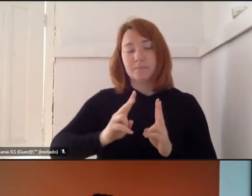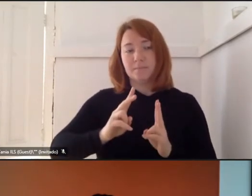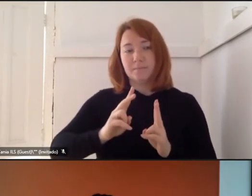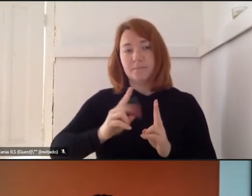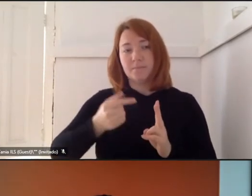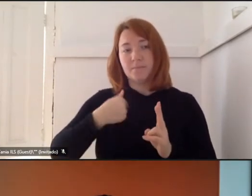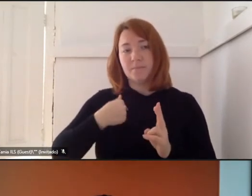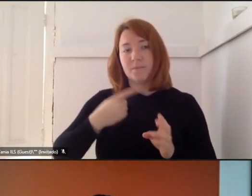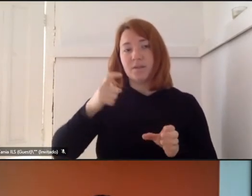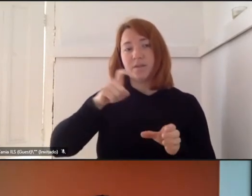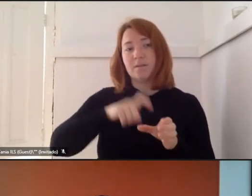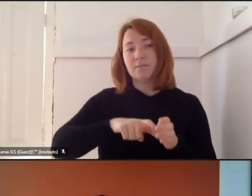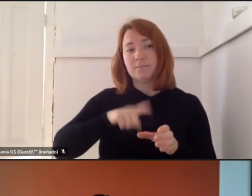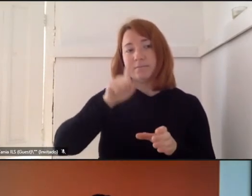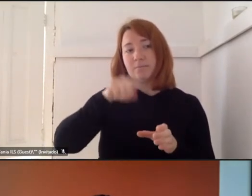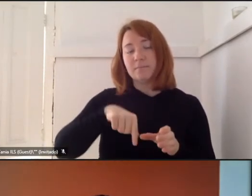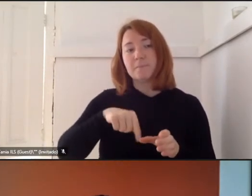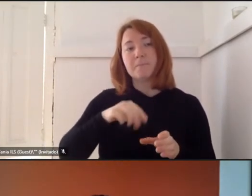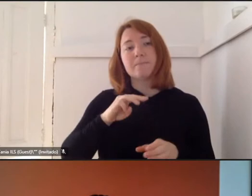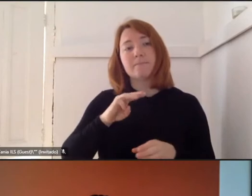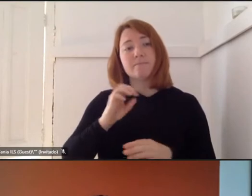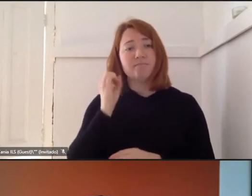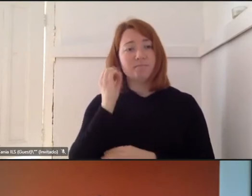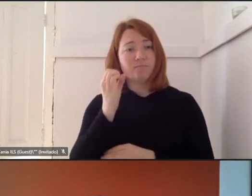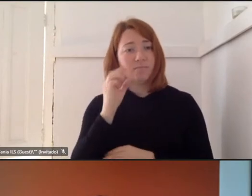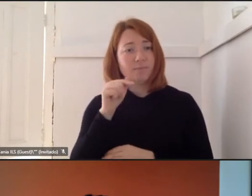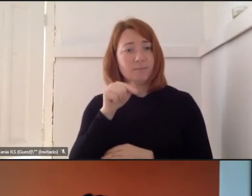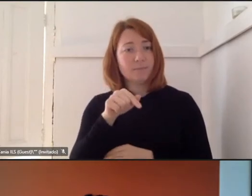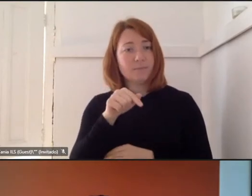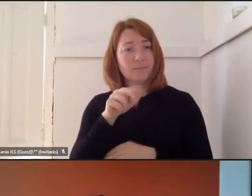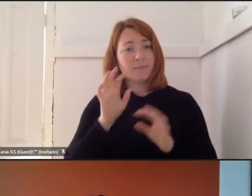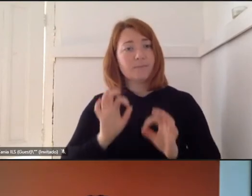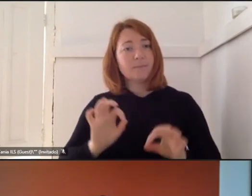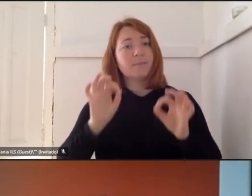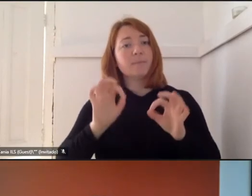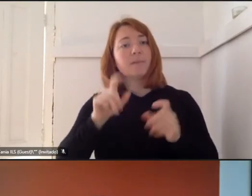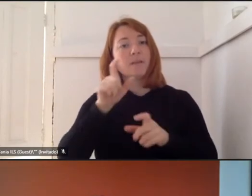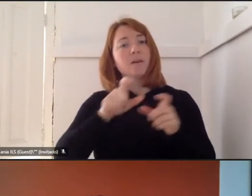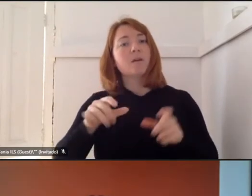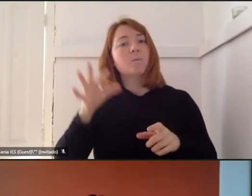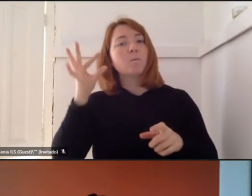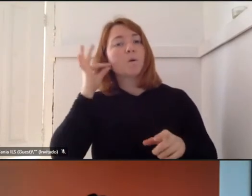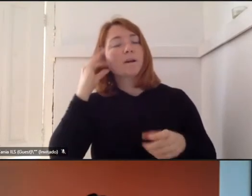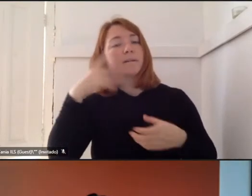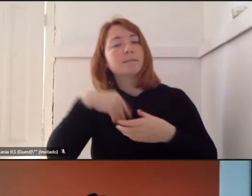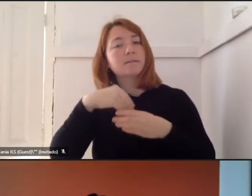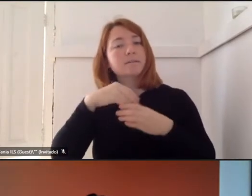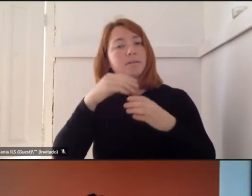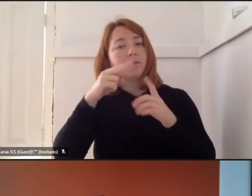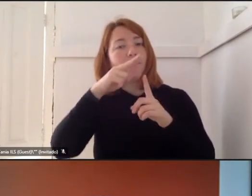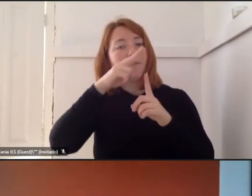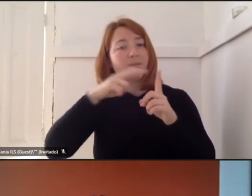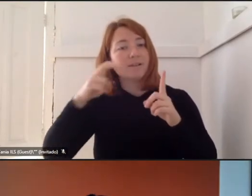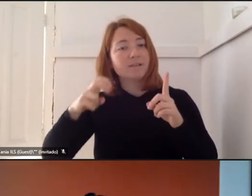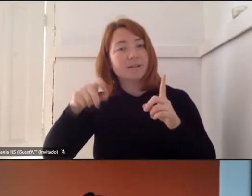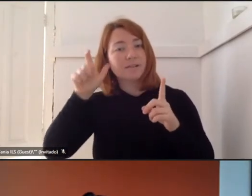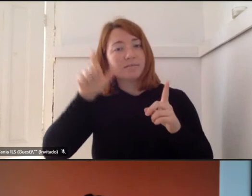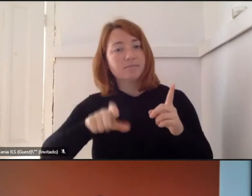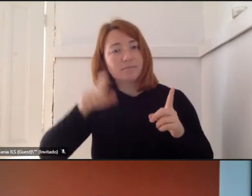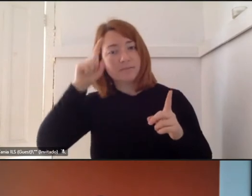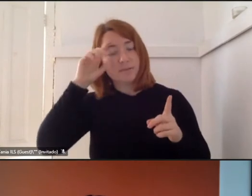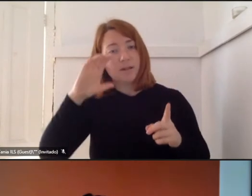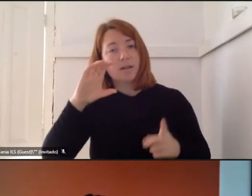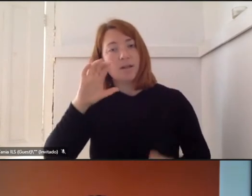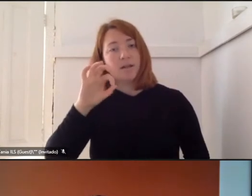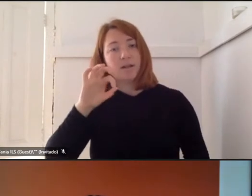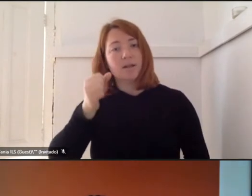participé en un webinar organizado por el grupo de especializado en mujeres en física. Y Capitolina Díaz, que es una socióloga de la